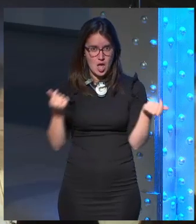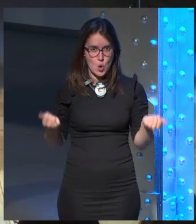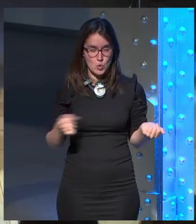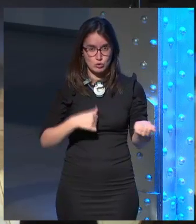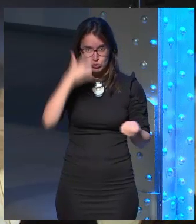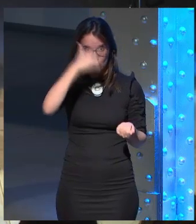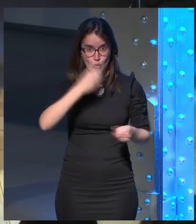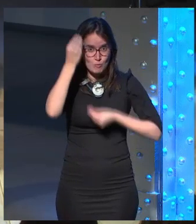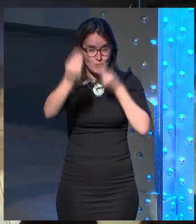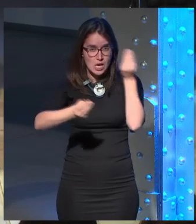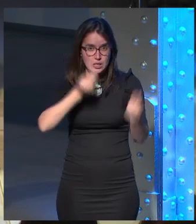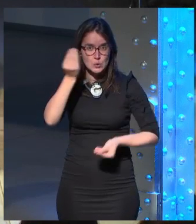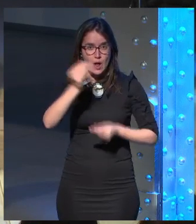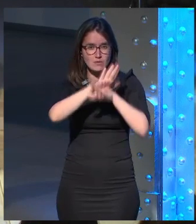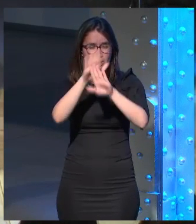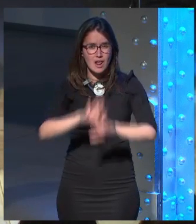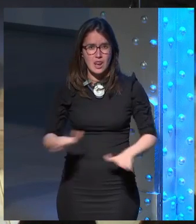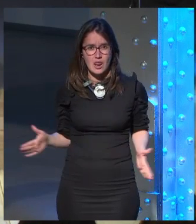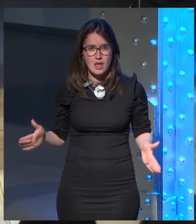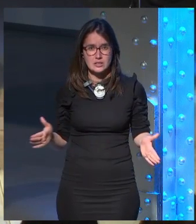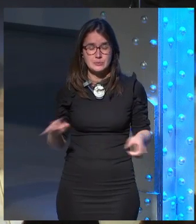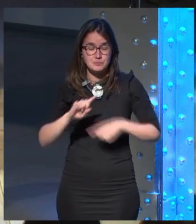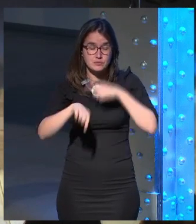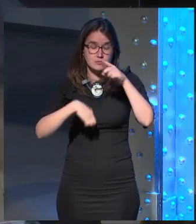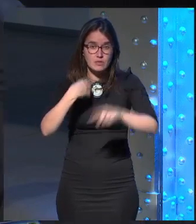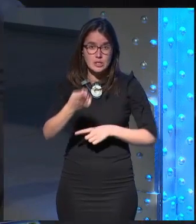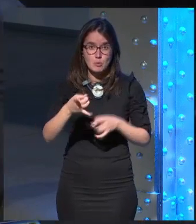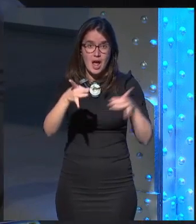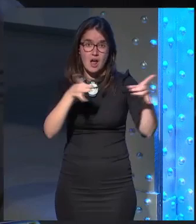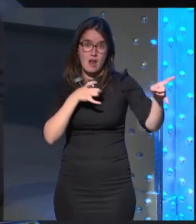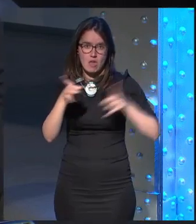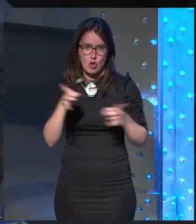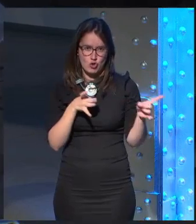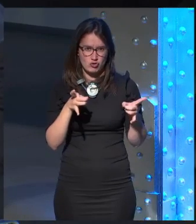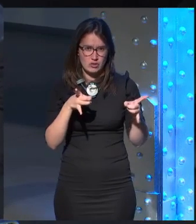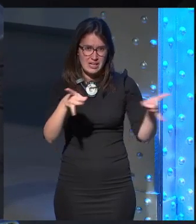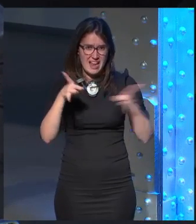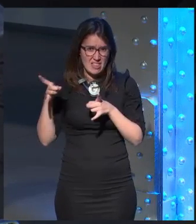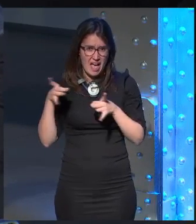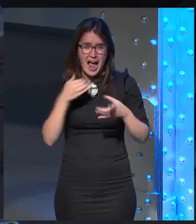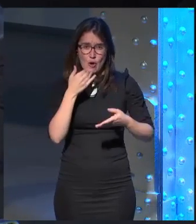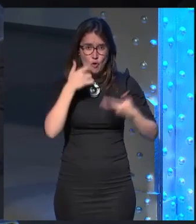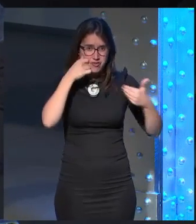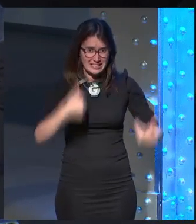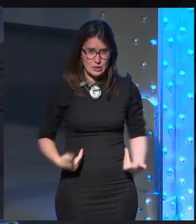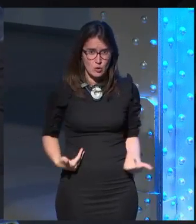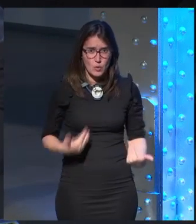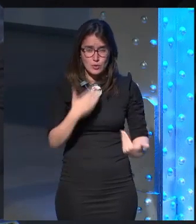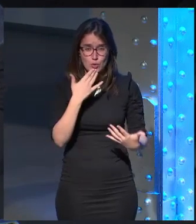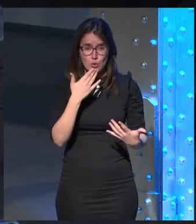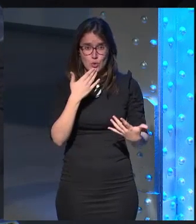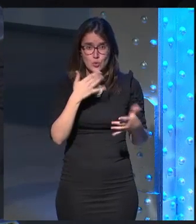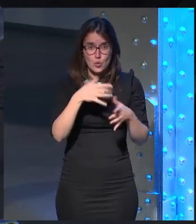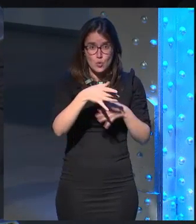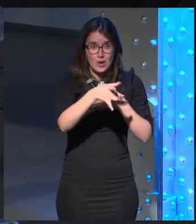Yo diría que al final, y después de eso vendría la radiación. Sería algo físico. Cuando te separas del